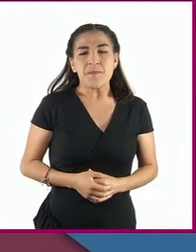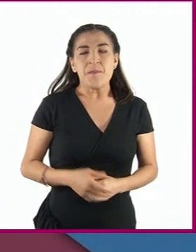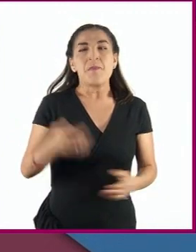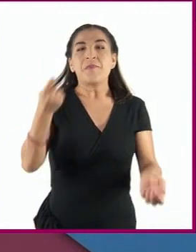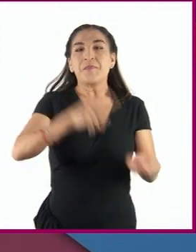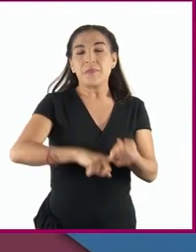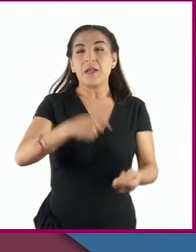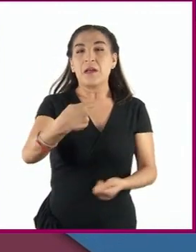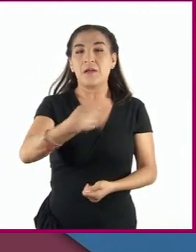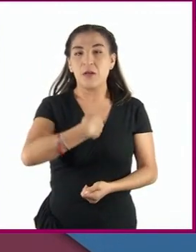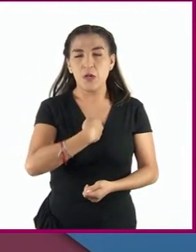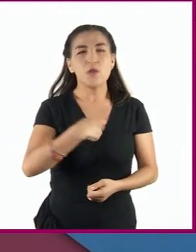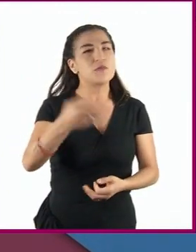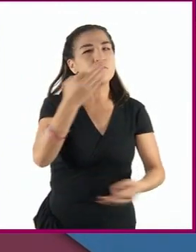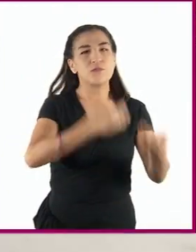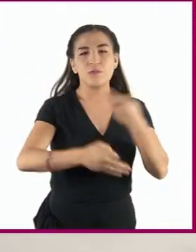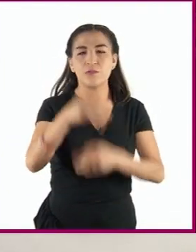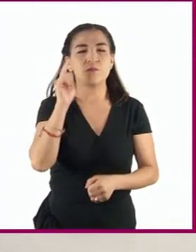de todas y todos.